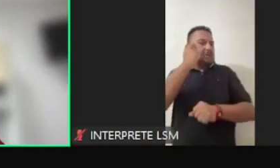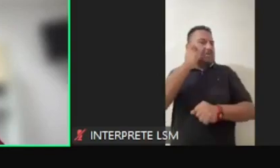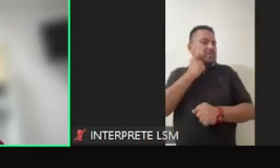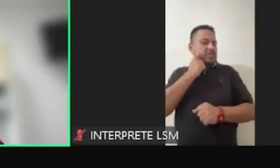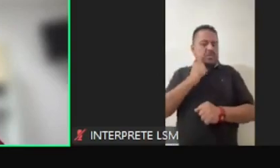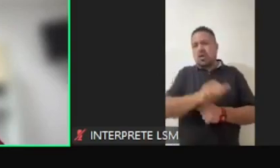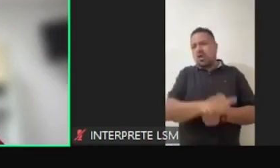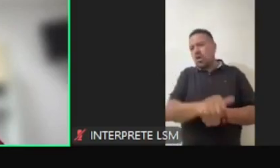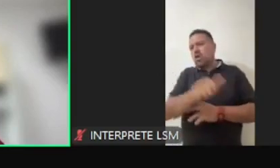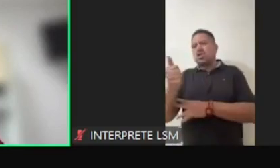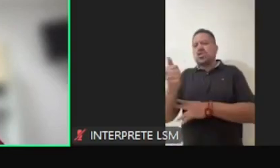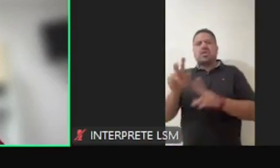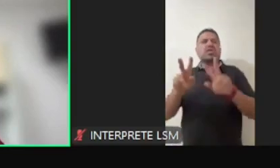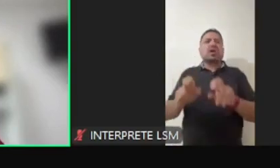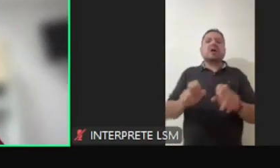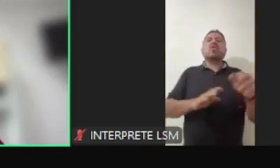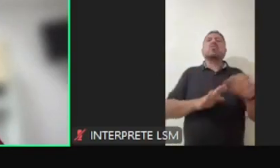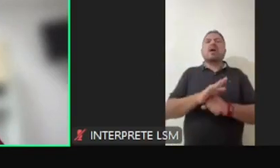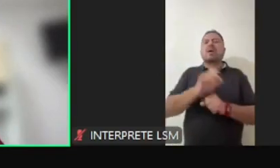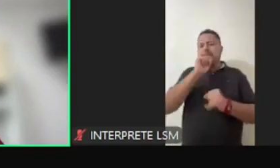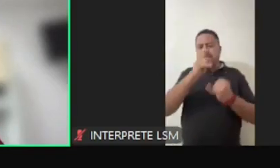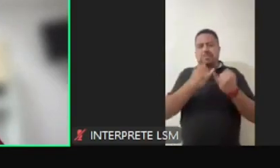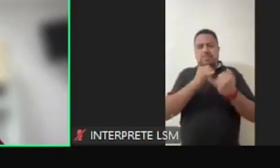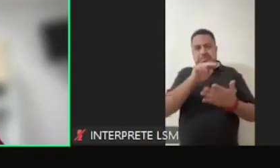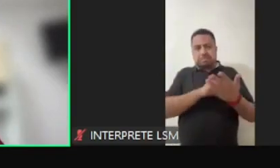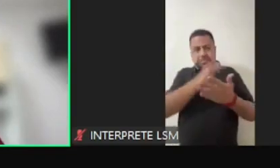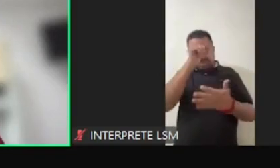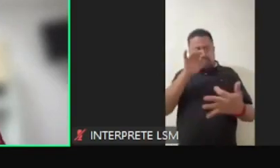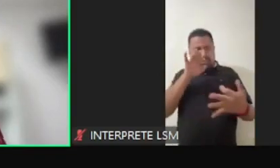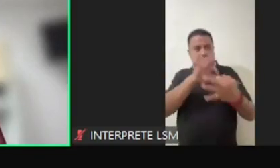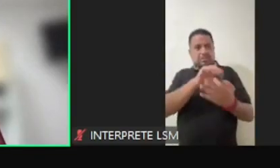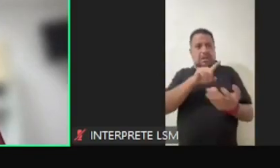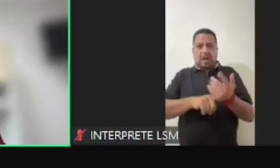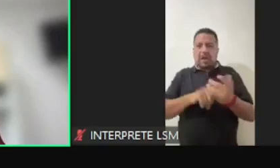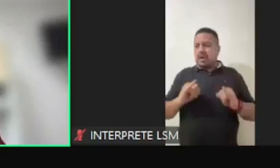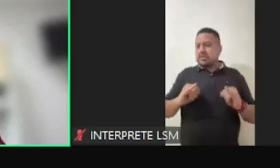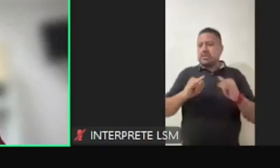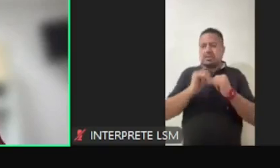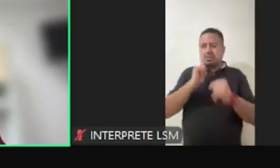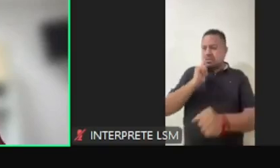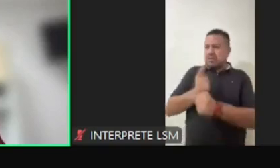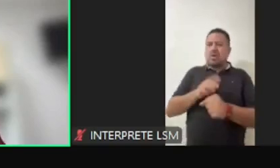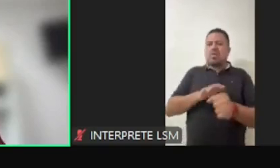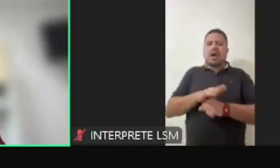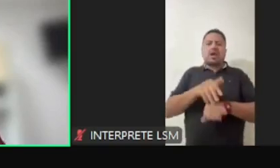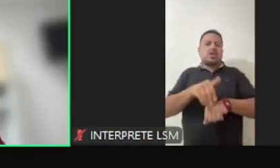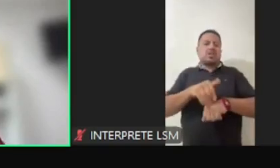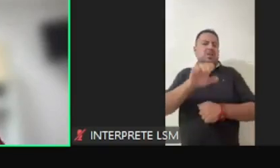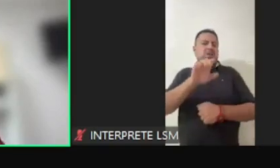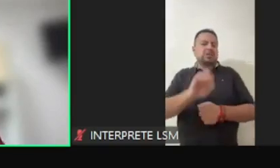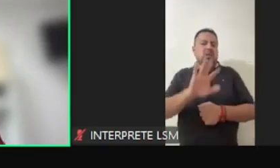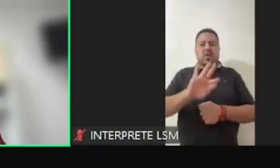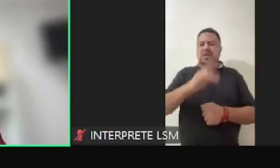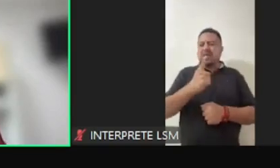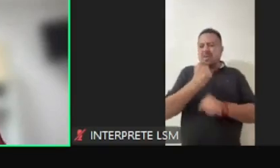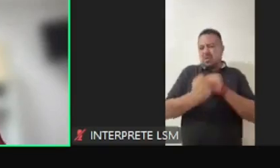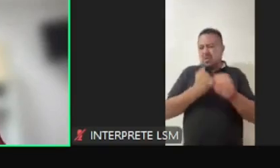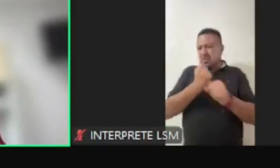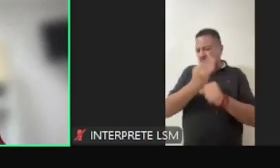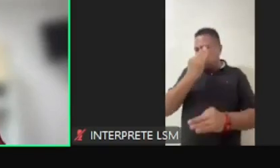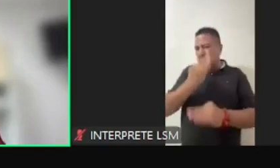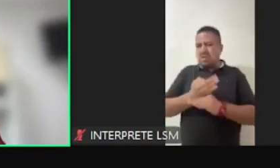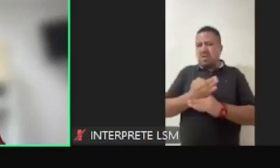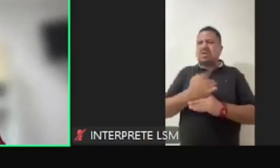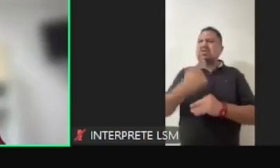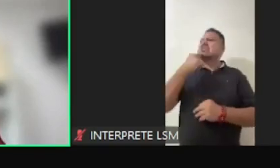el siguiente asunto es también es un laudo convenio instituto identificado con el número 041 de este año los